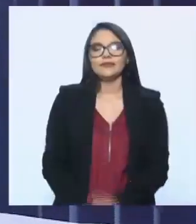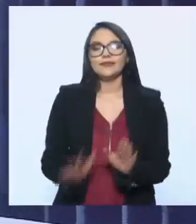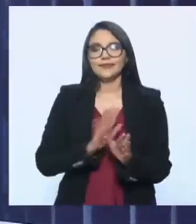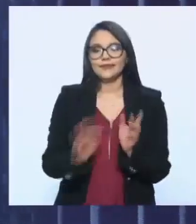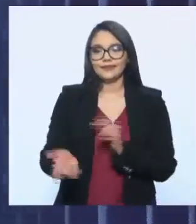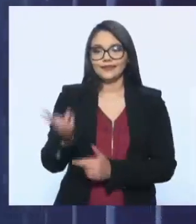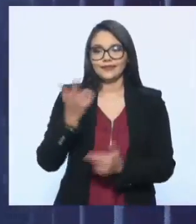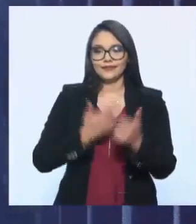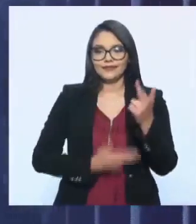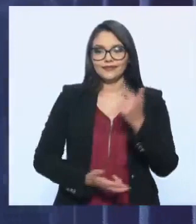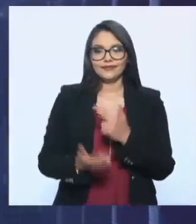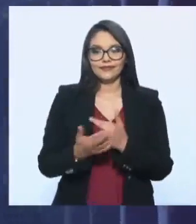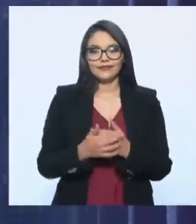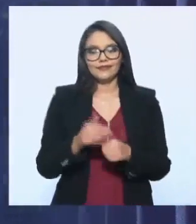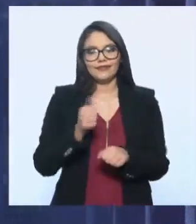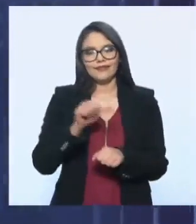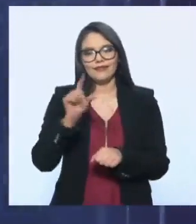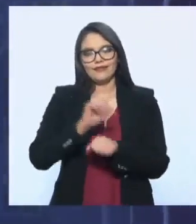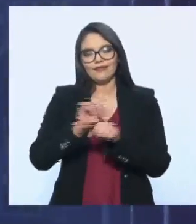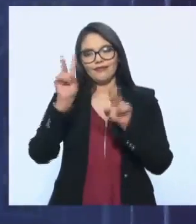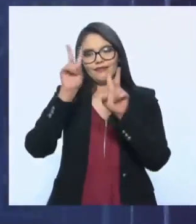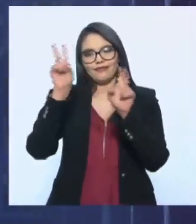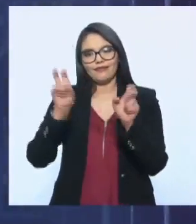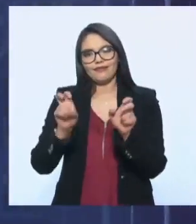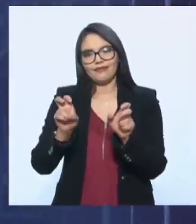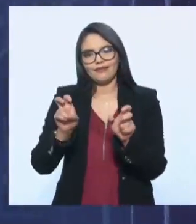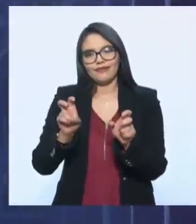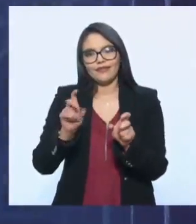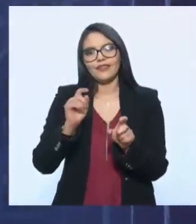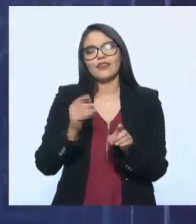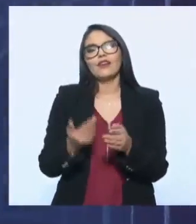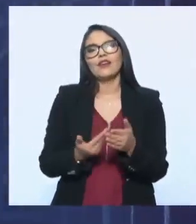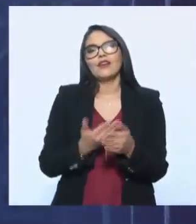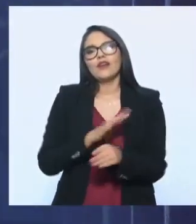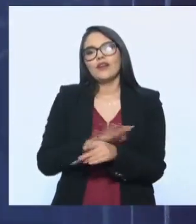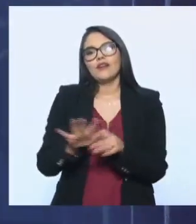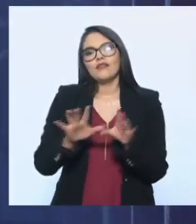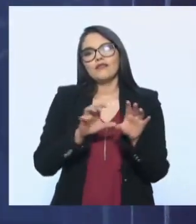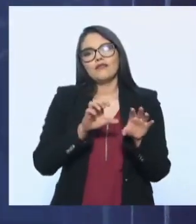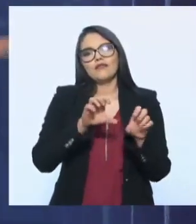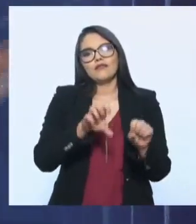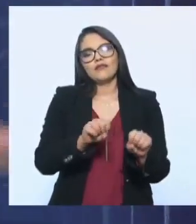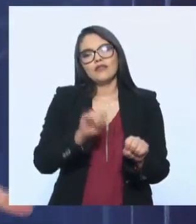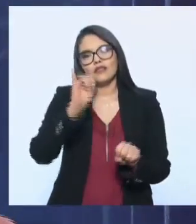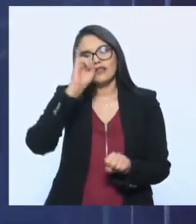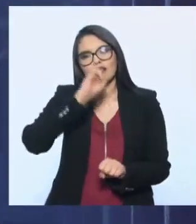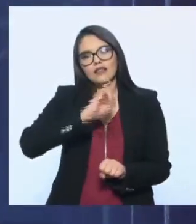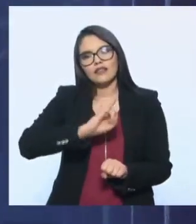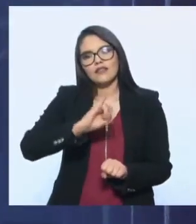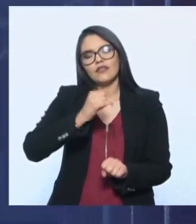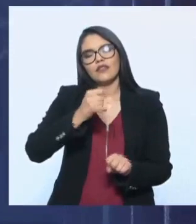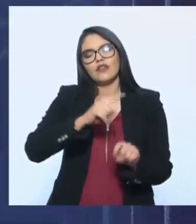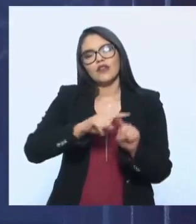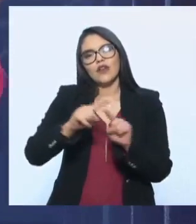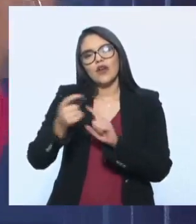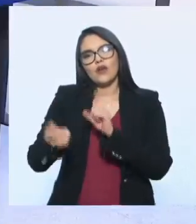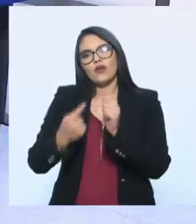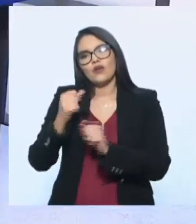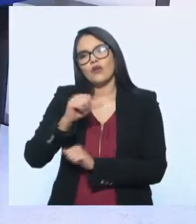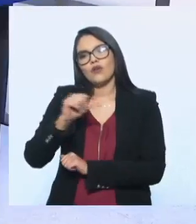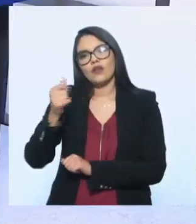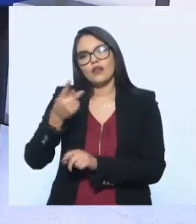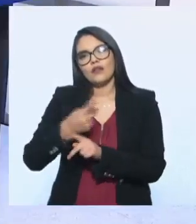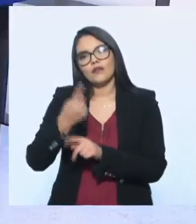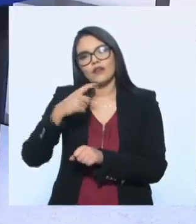Ya estamos de vuelta en Agenda y Contexto. El tema en la mesa esta mañana, bueno, las detenciones del jefe de asesores y de otros servidores públicos que desde la